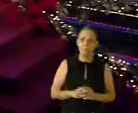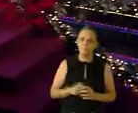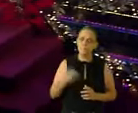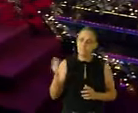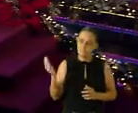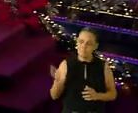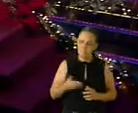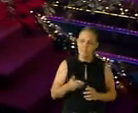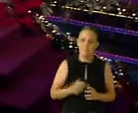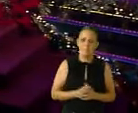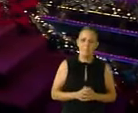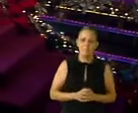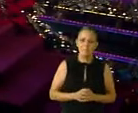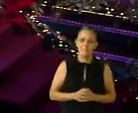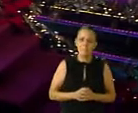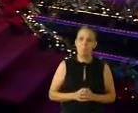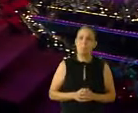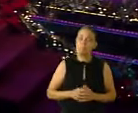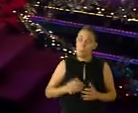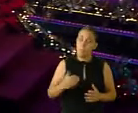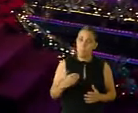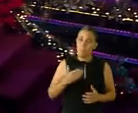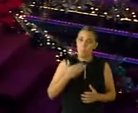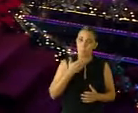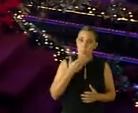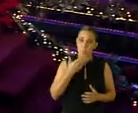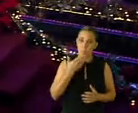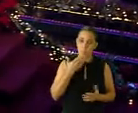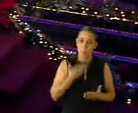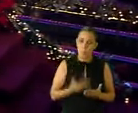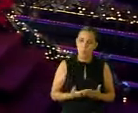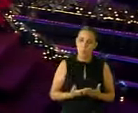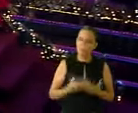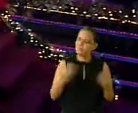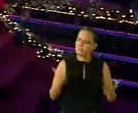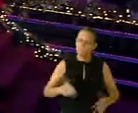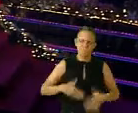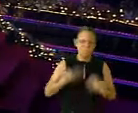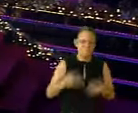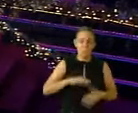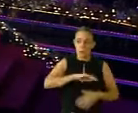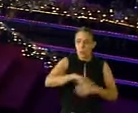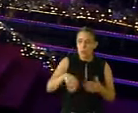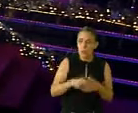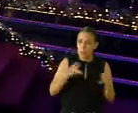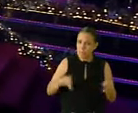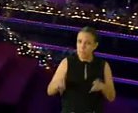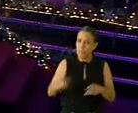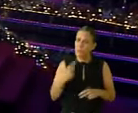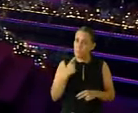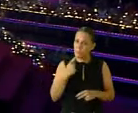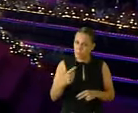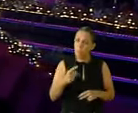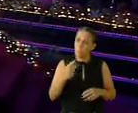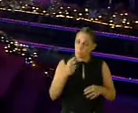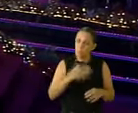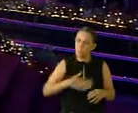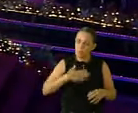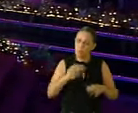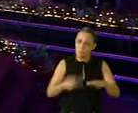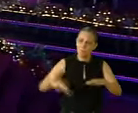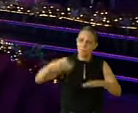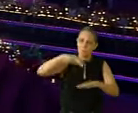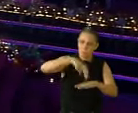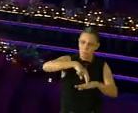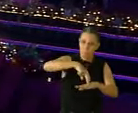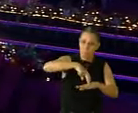bueno. Nos sentimos contentos. Quiero que todas estas personas que hemos mencionado se pongan de pie. Y si no he mencionado su nombre, pero usted está